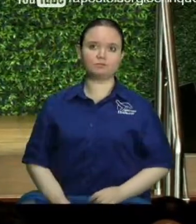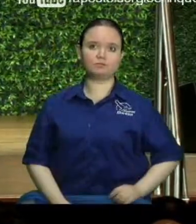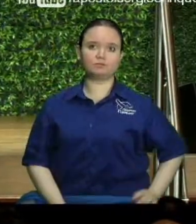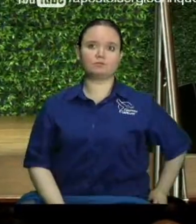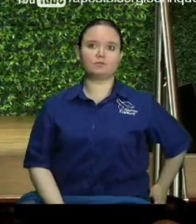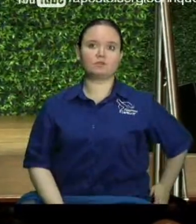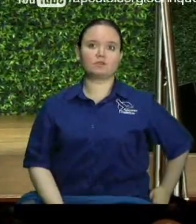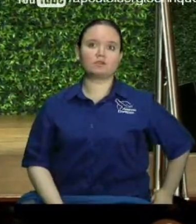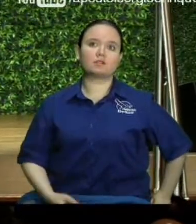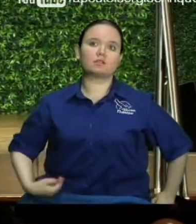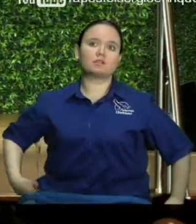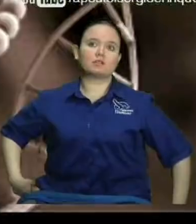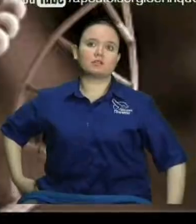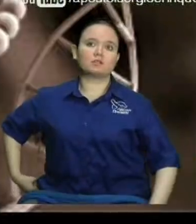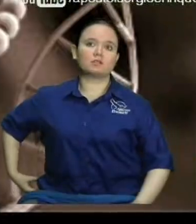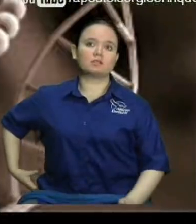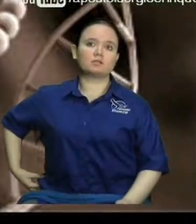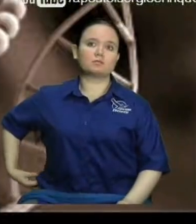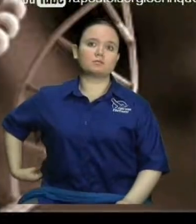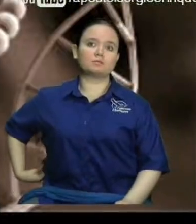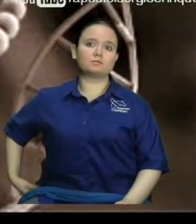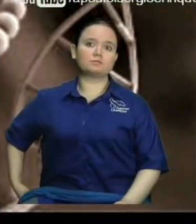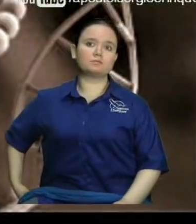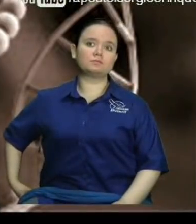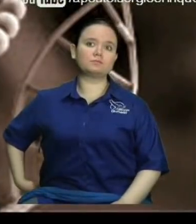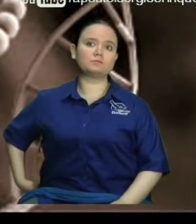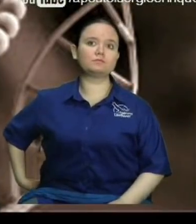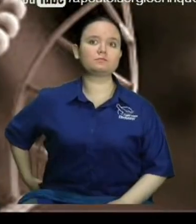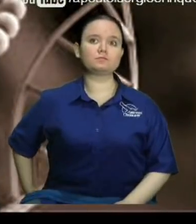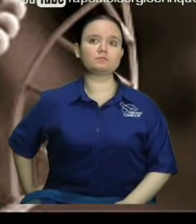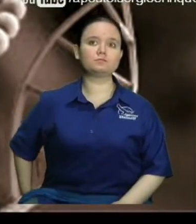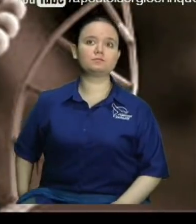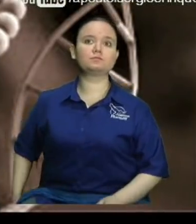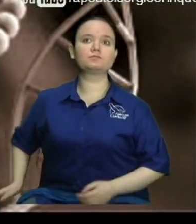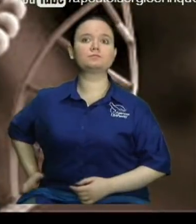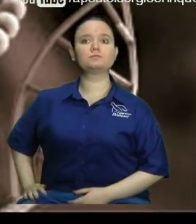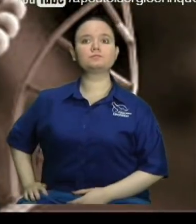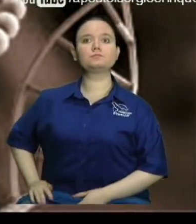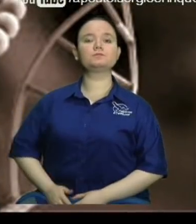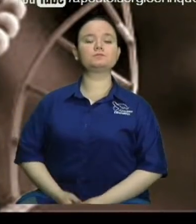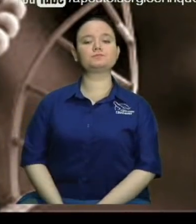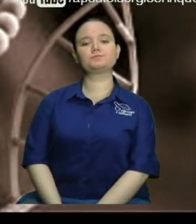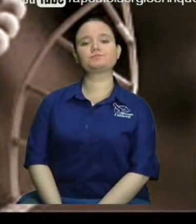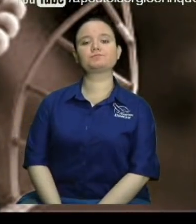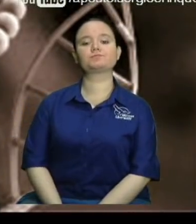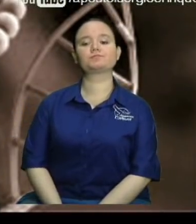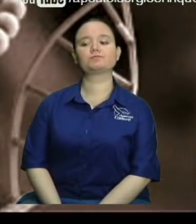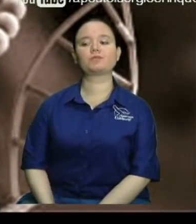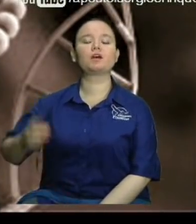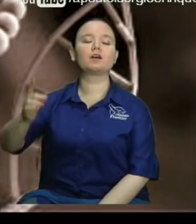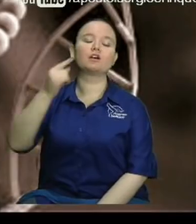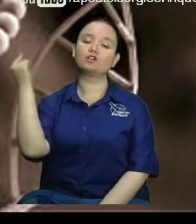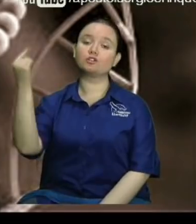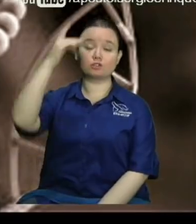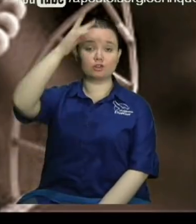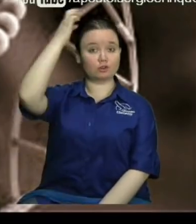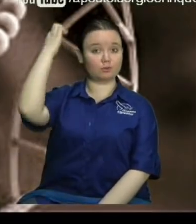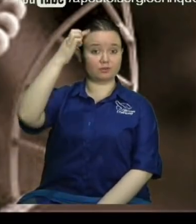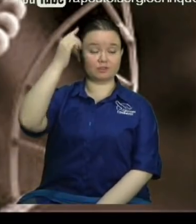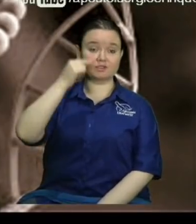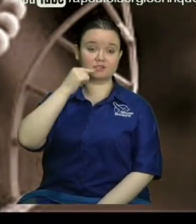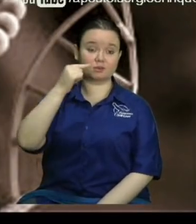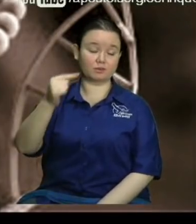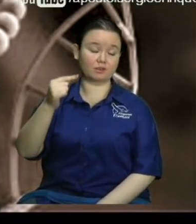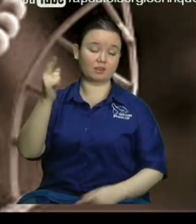Entonces, hermanos, quiere decir que lo que el Señor profetizó, guerras, rumores de guerras, terremotos